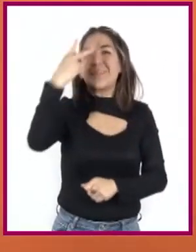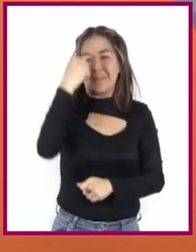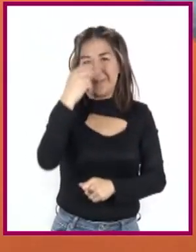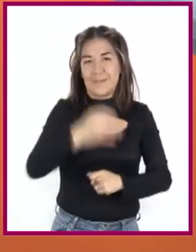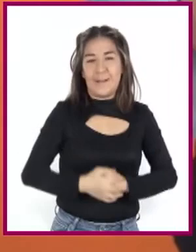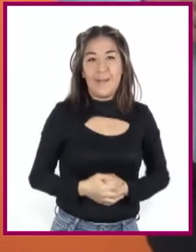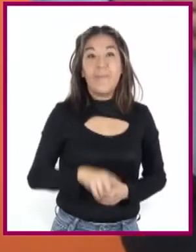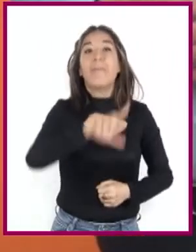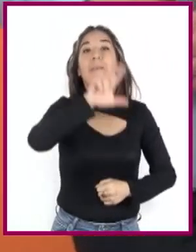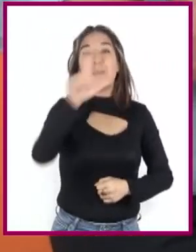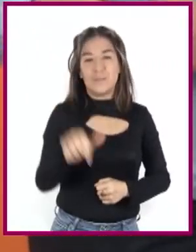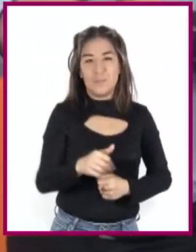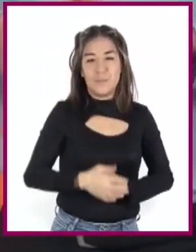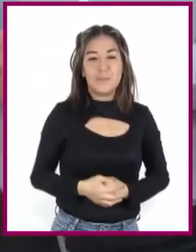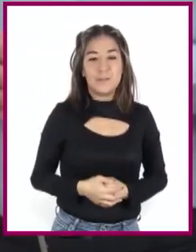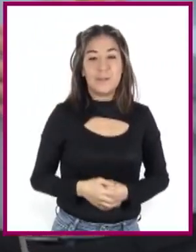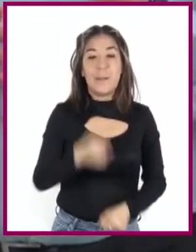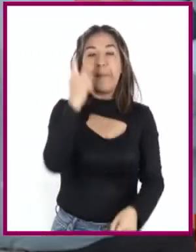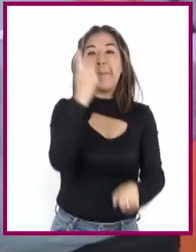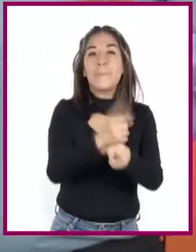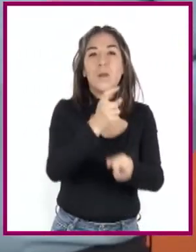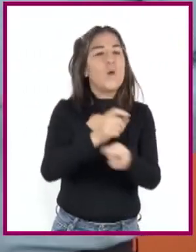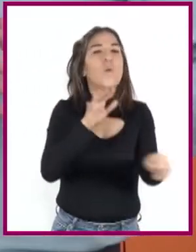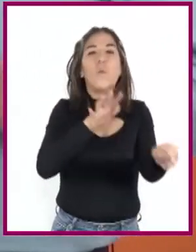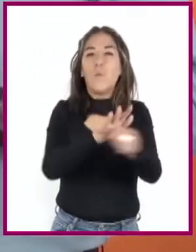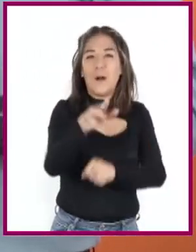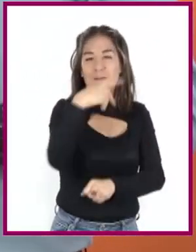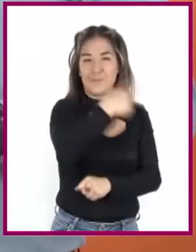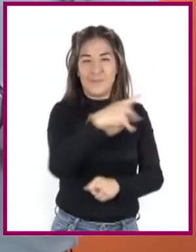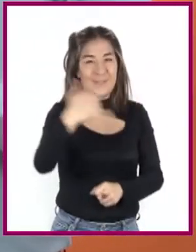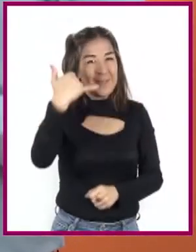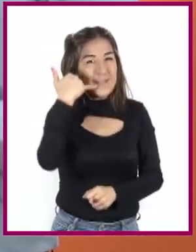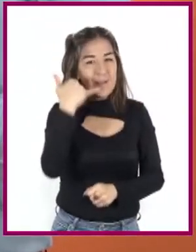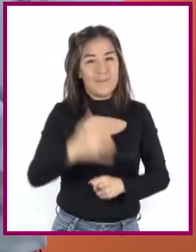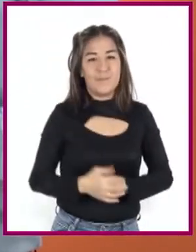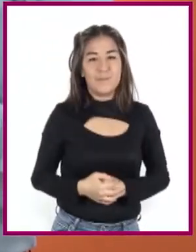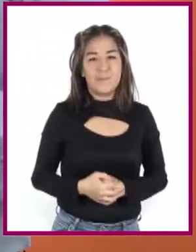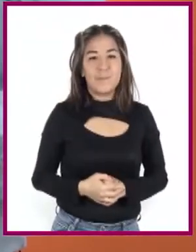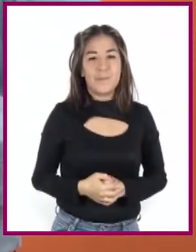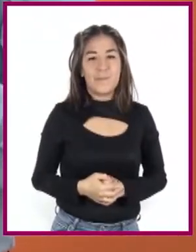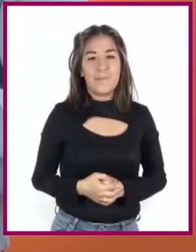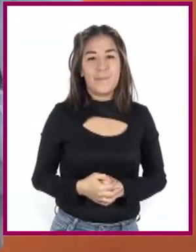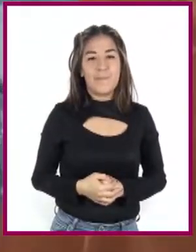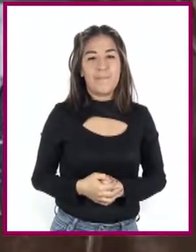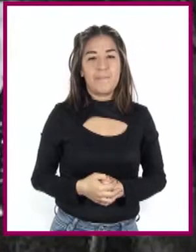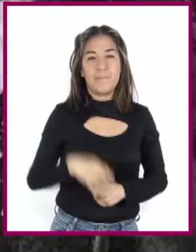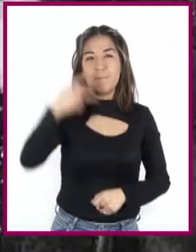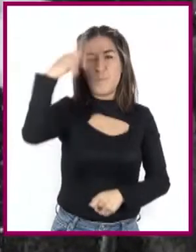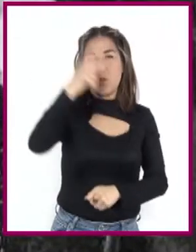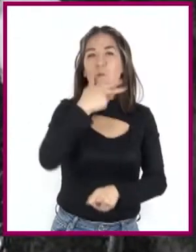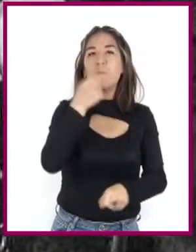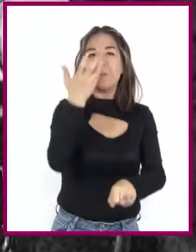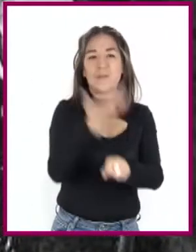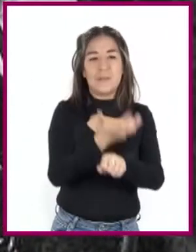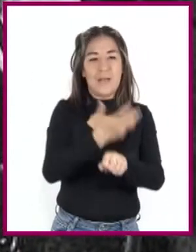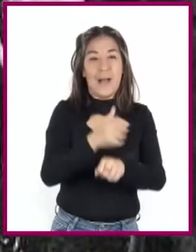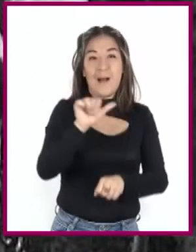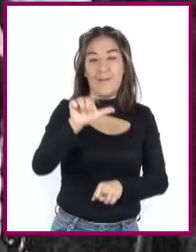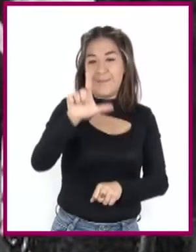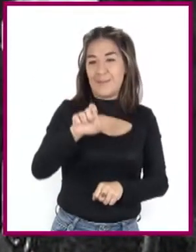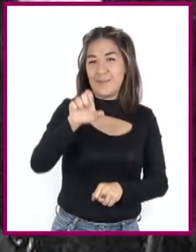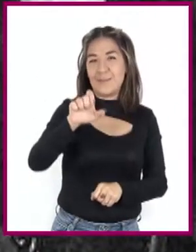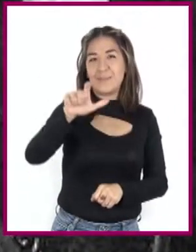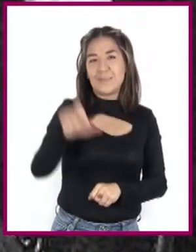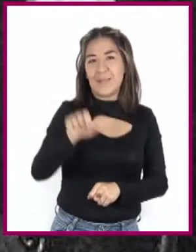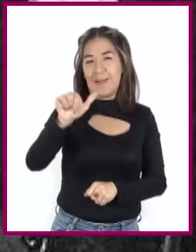Sin embargo, la primera patente de un sistema telefónico fue la que obtuvo el estadounidense Alexander Graham